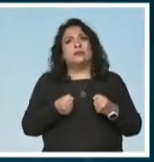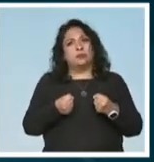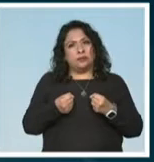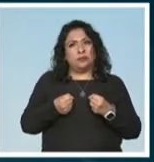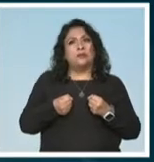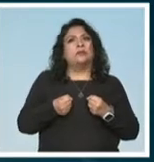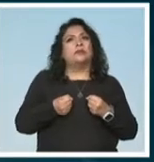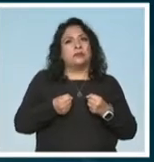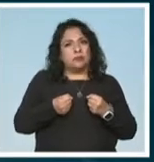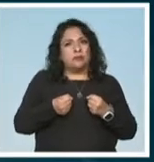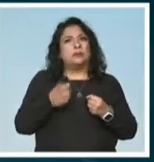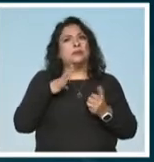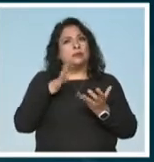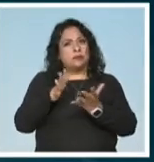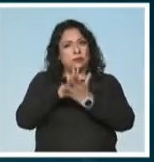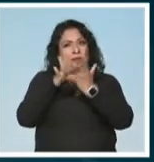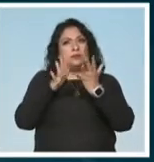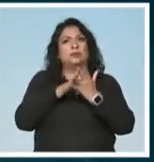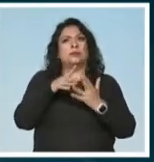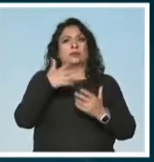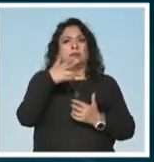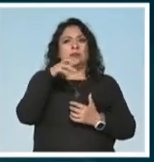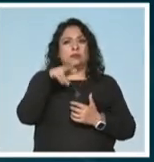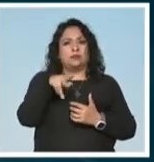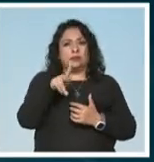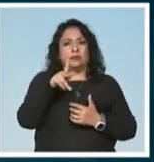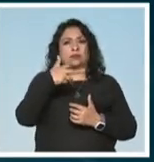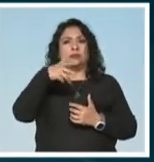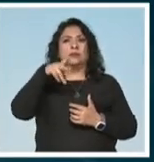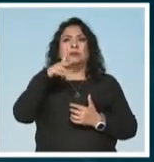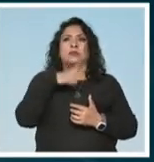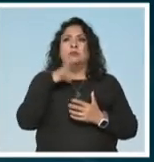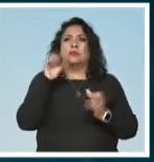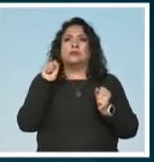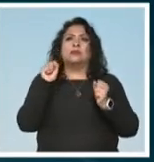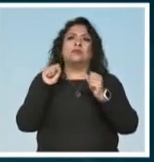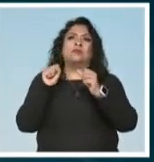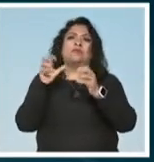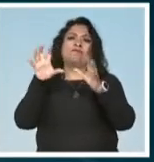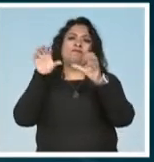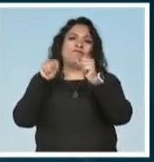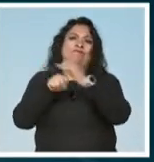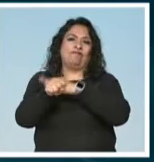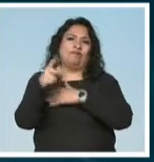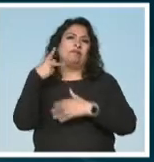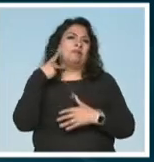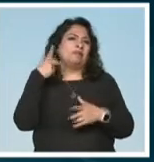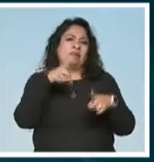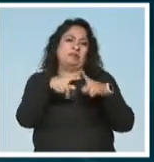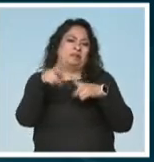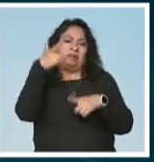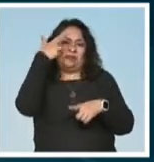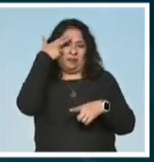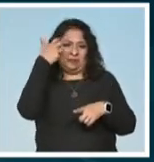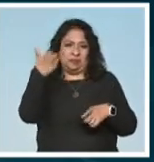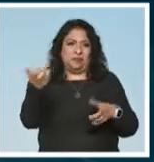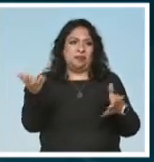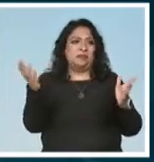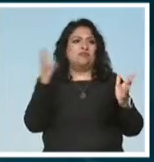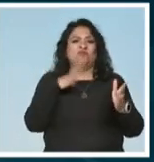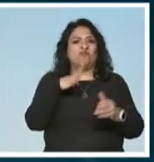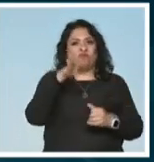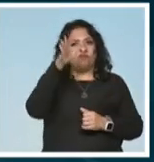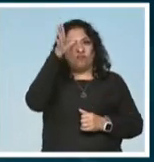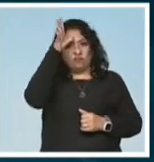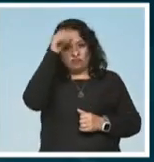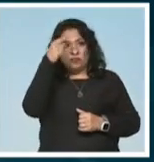bastante presencia en Hong Kong y está teniendo muchos prisioneros políticos por diferentes motivos. Así es que hay una